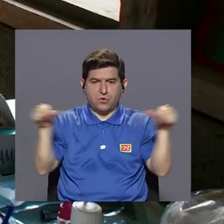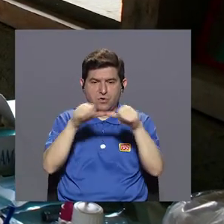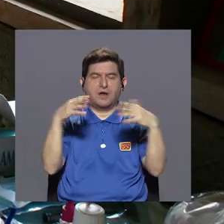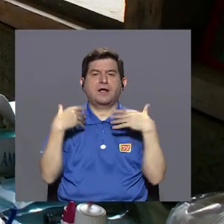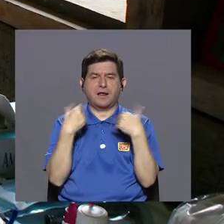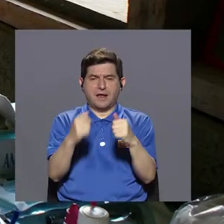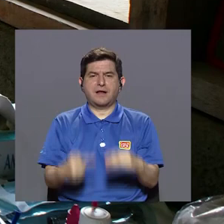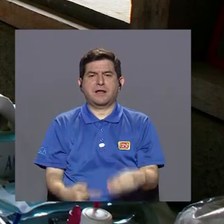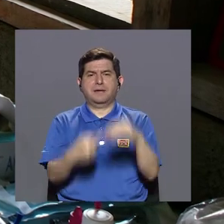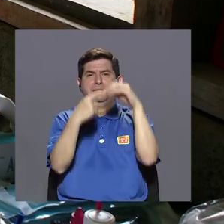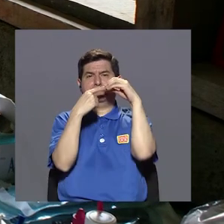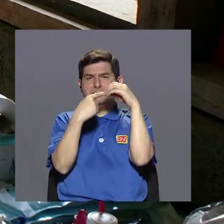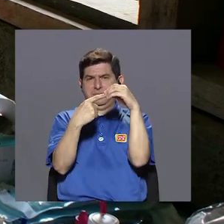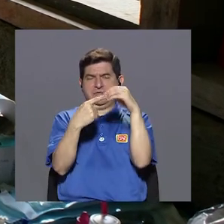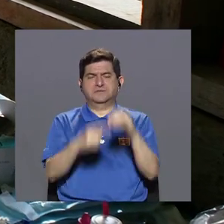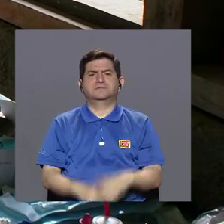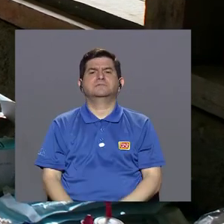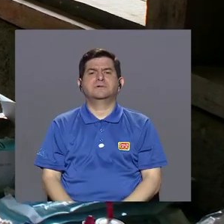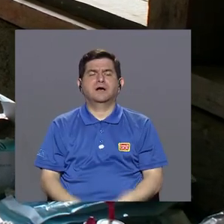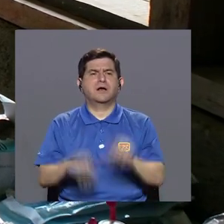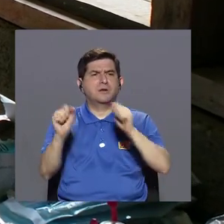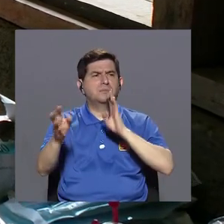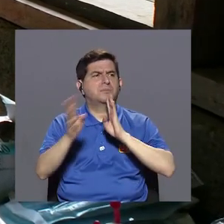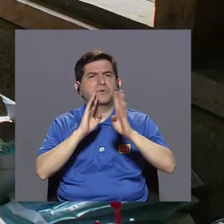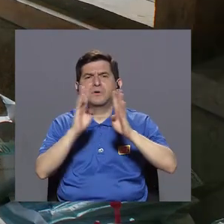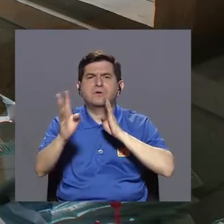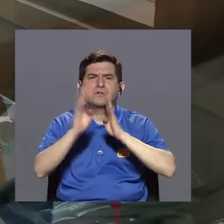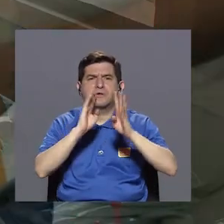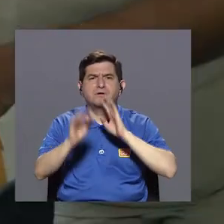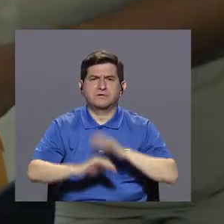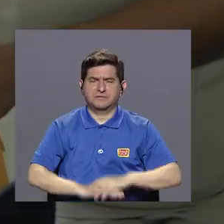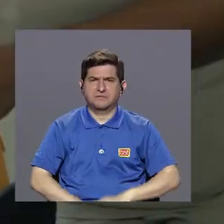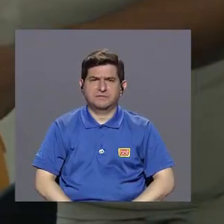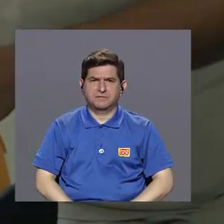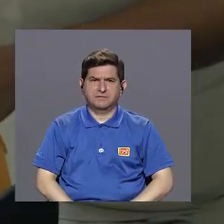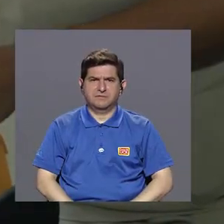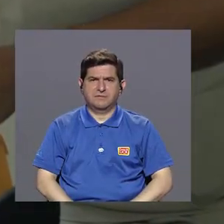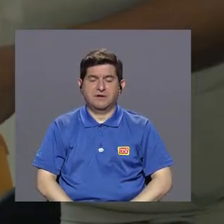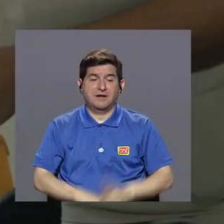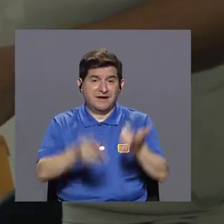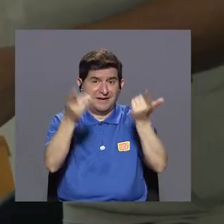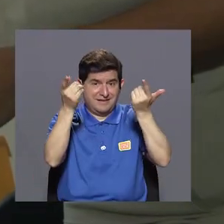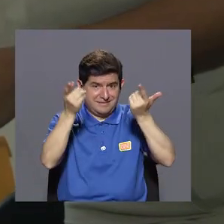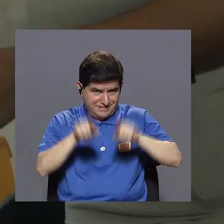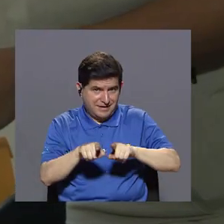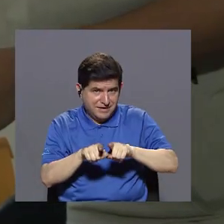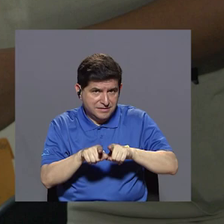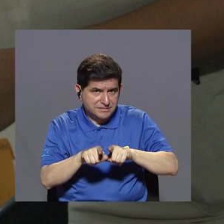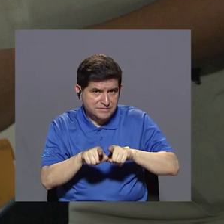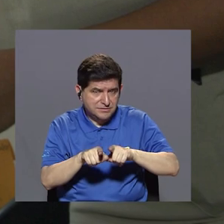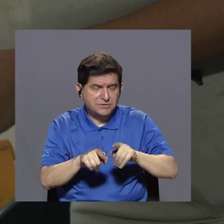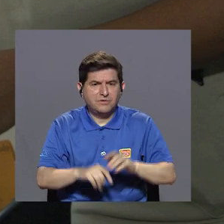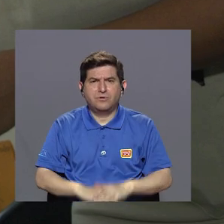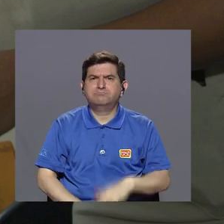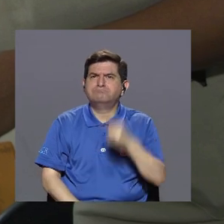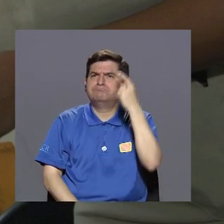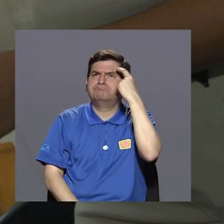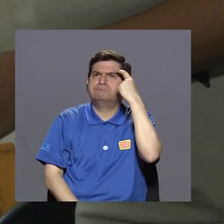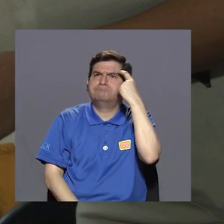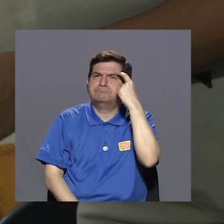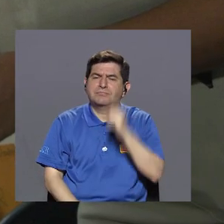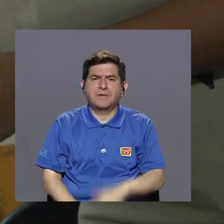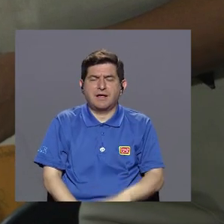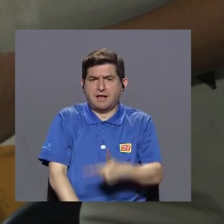salud. Principalmente, bueno, podríamos mencionar en el caso